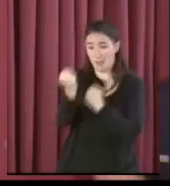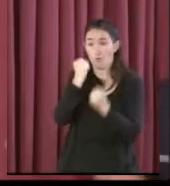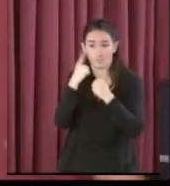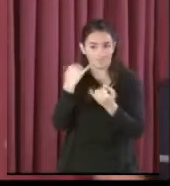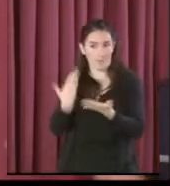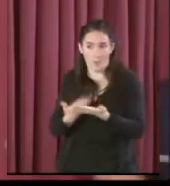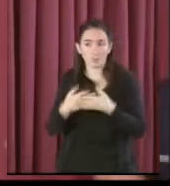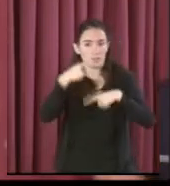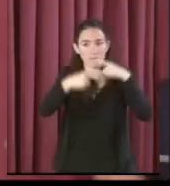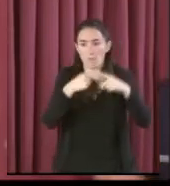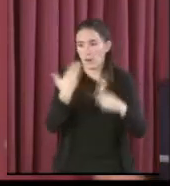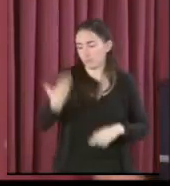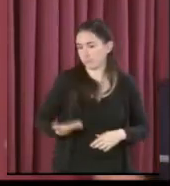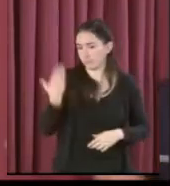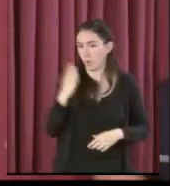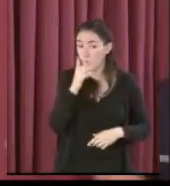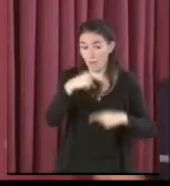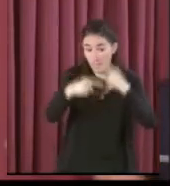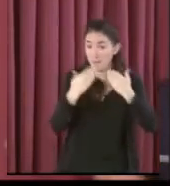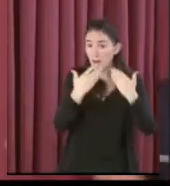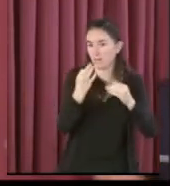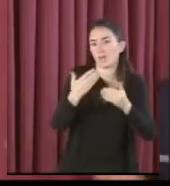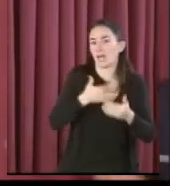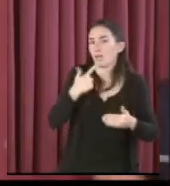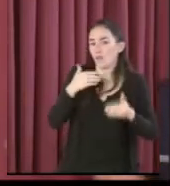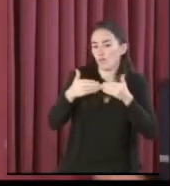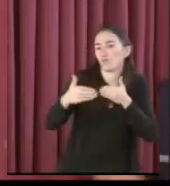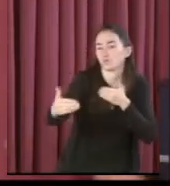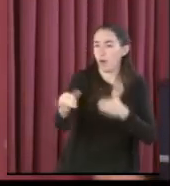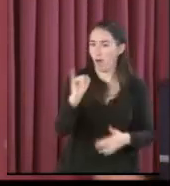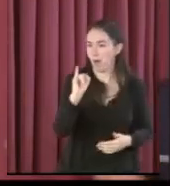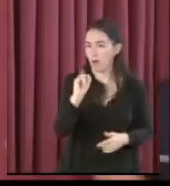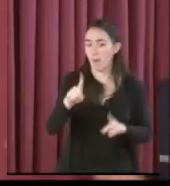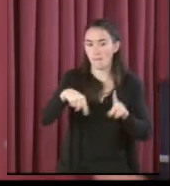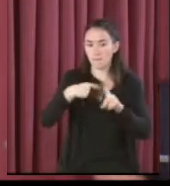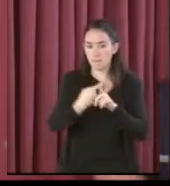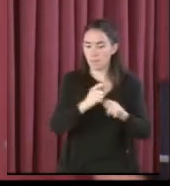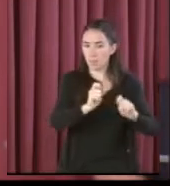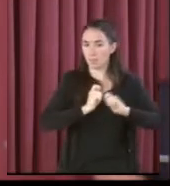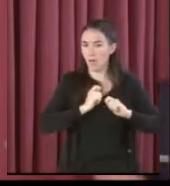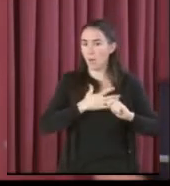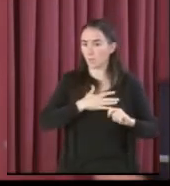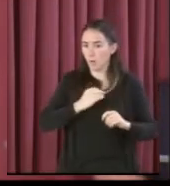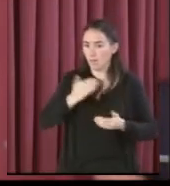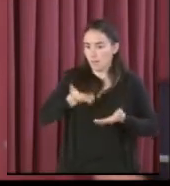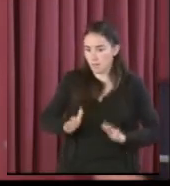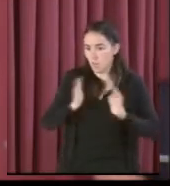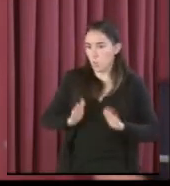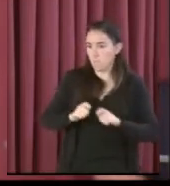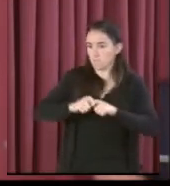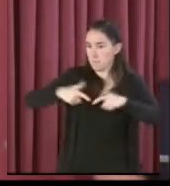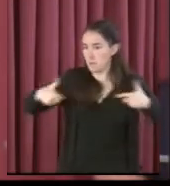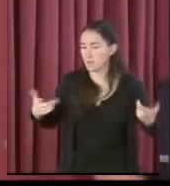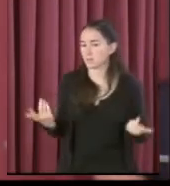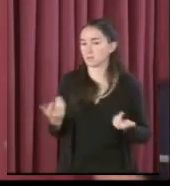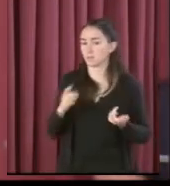nuestro futuro, porque es la respuesta al desafío demográfico al que nos enfrentamos. Porque hace décadas que se puso de manifiesto